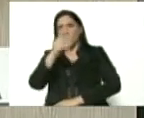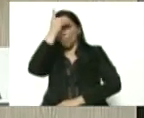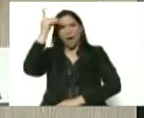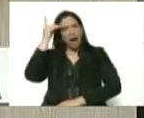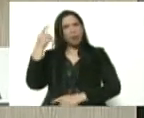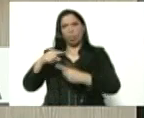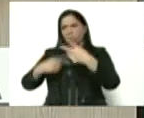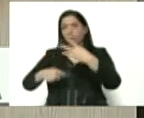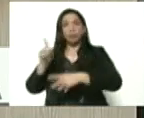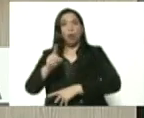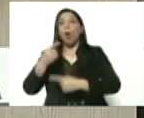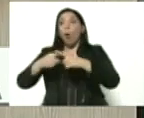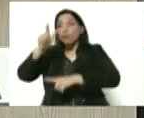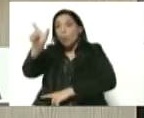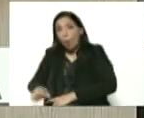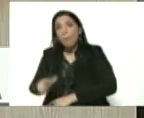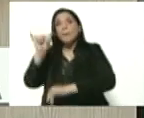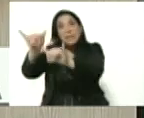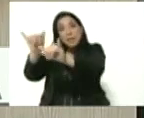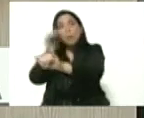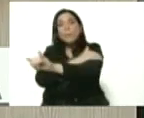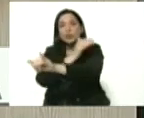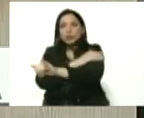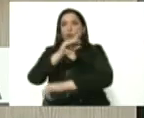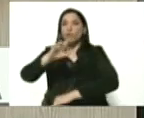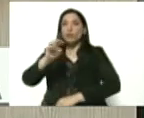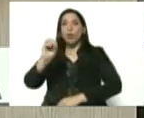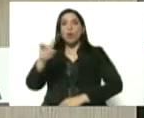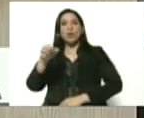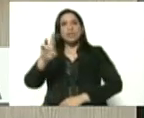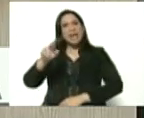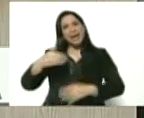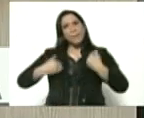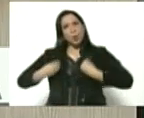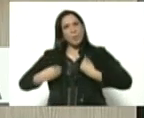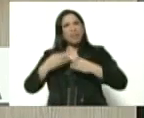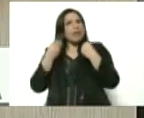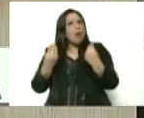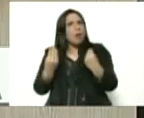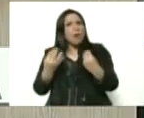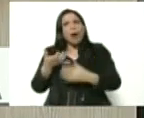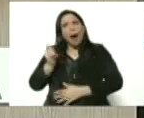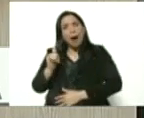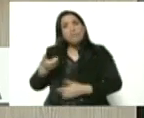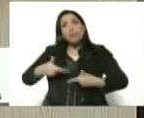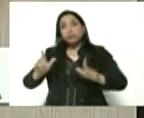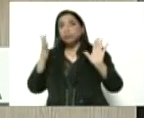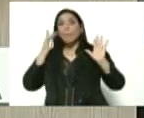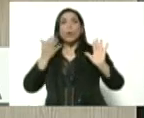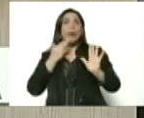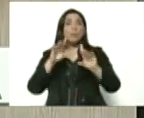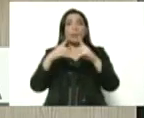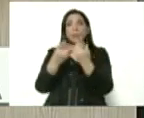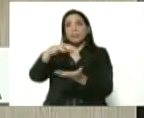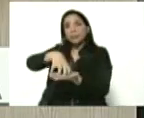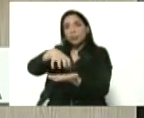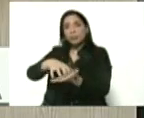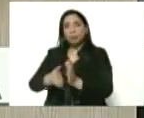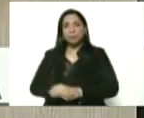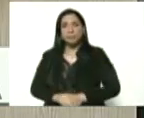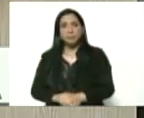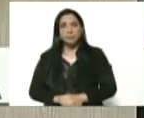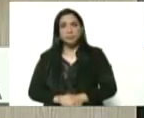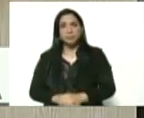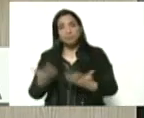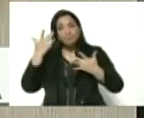yo, Roger Noriega. Es extremadamente preocupante que existe la posibilidad de que el Departamento de Estado